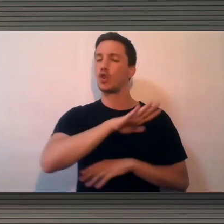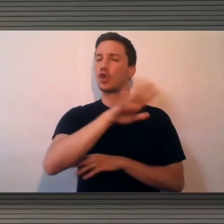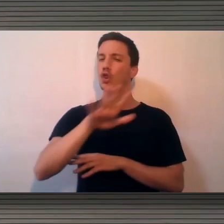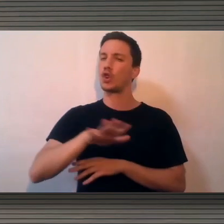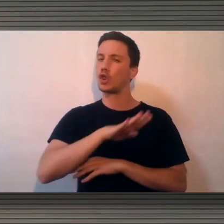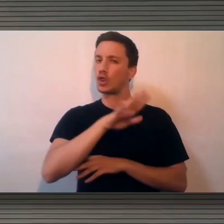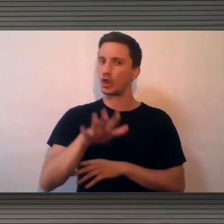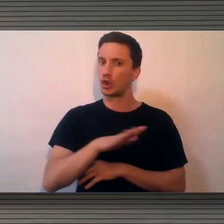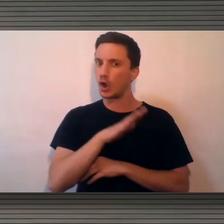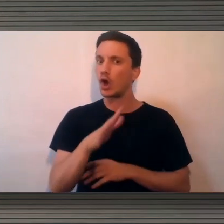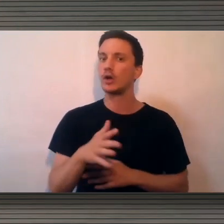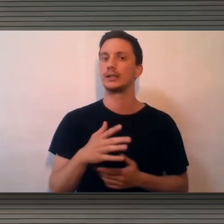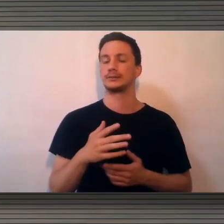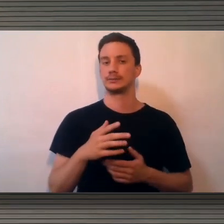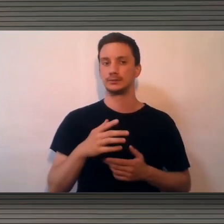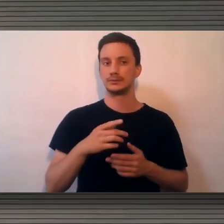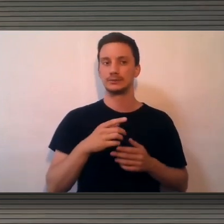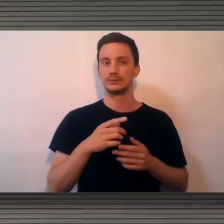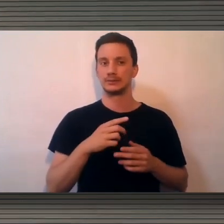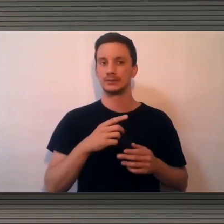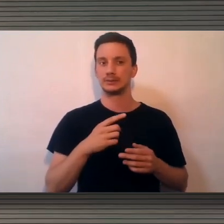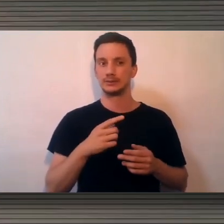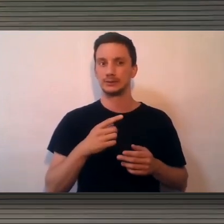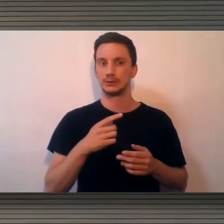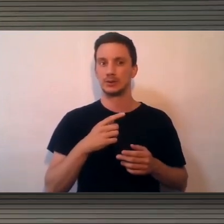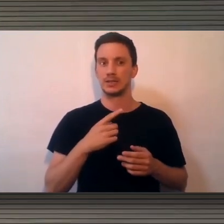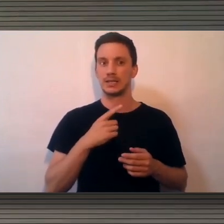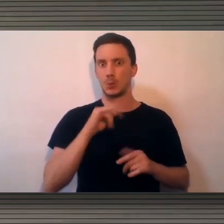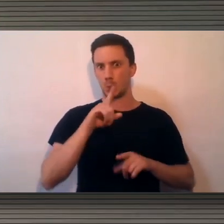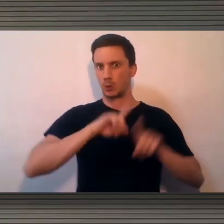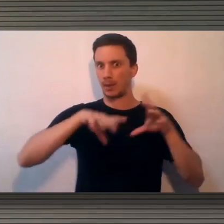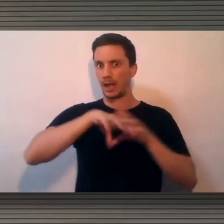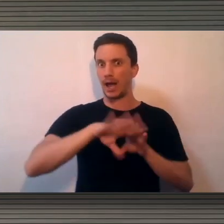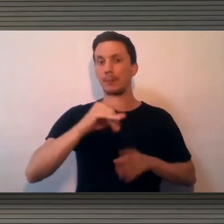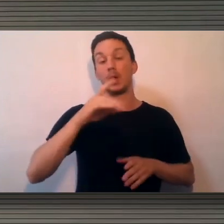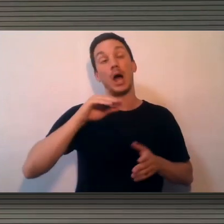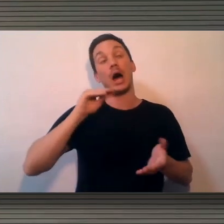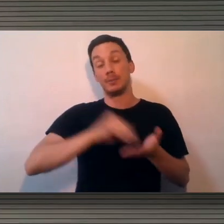en algunas ocasiones se debe de poner.